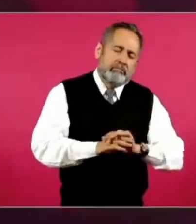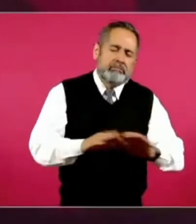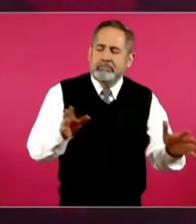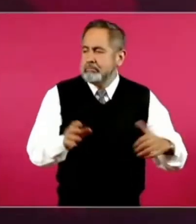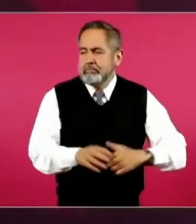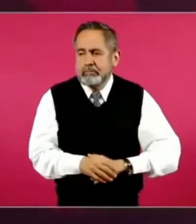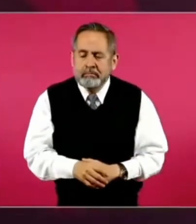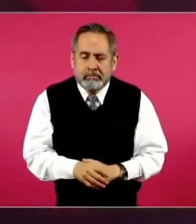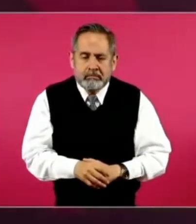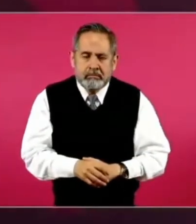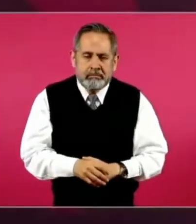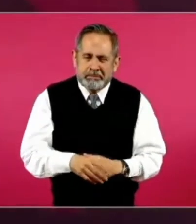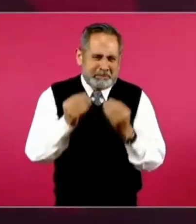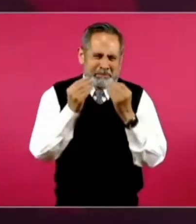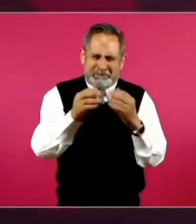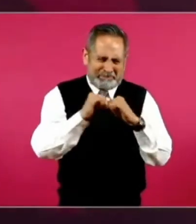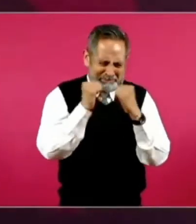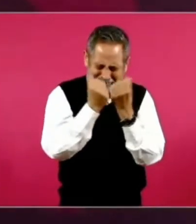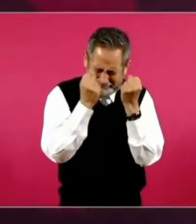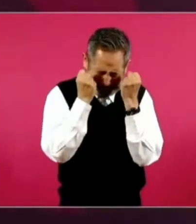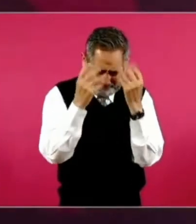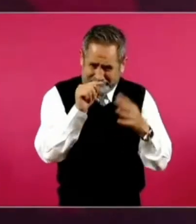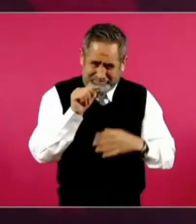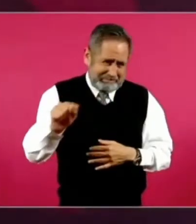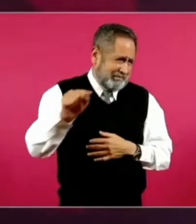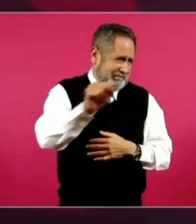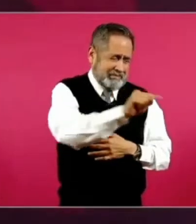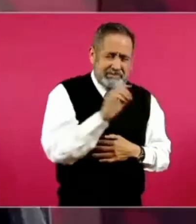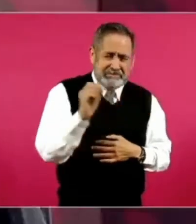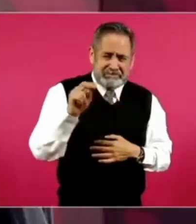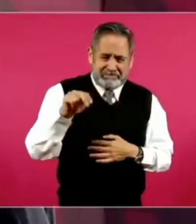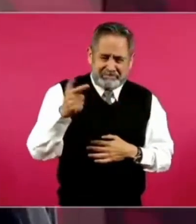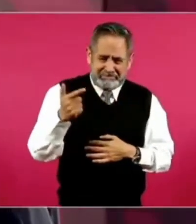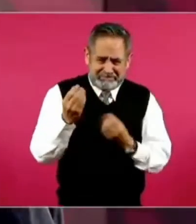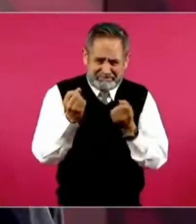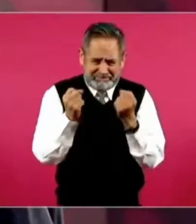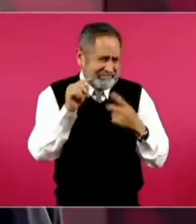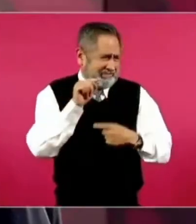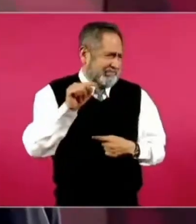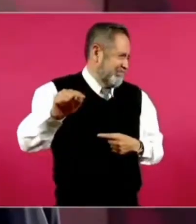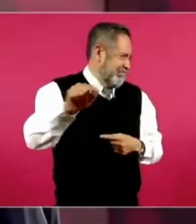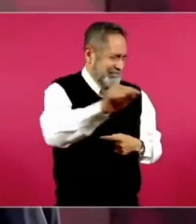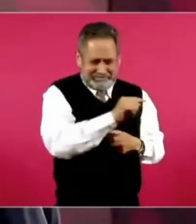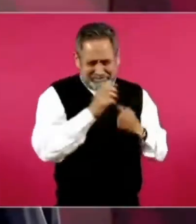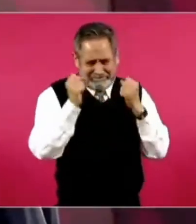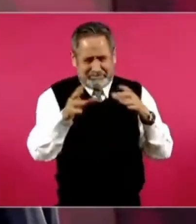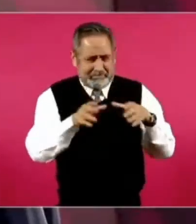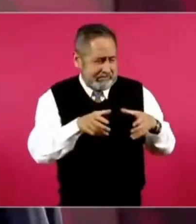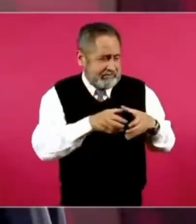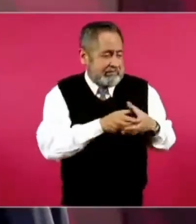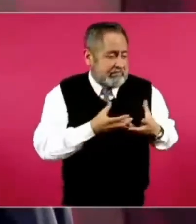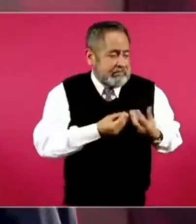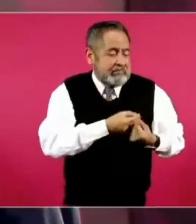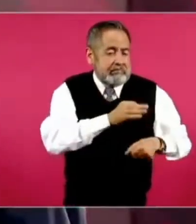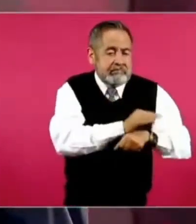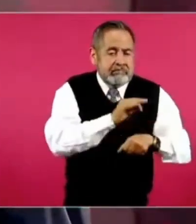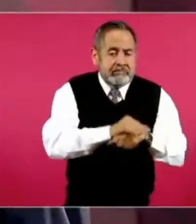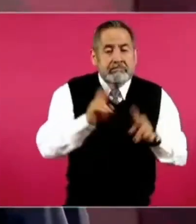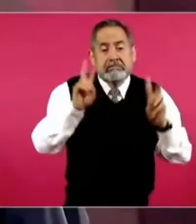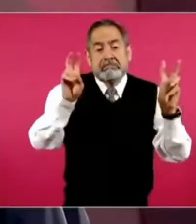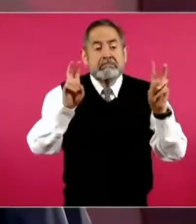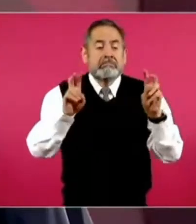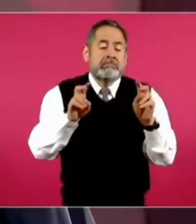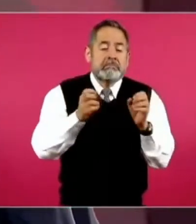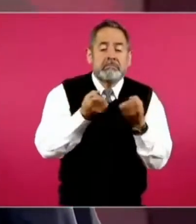O sea, muchas organizaciones no gubernamentales, muchas, de la llamada